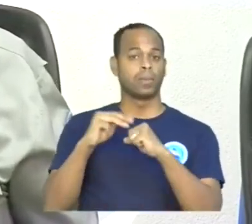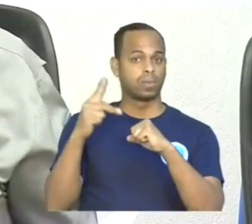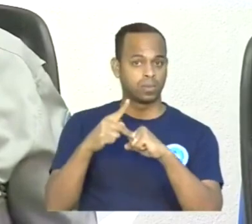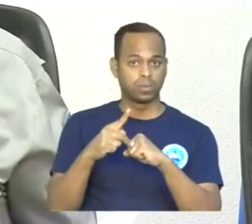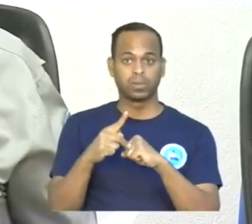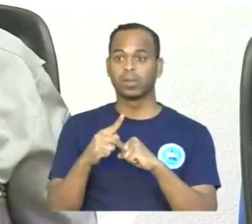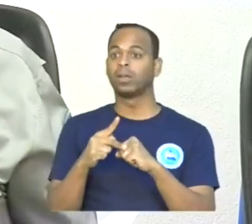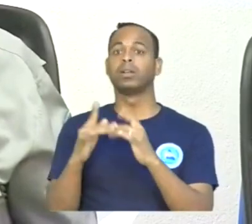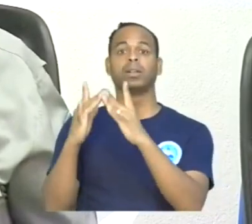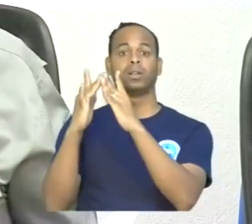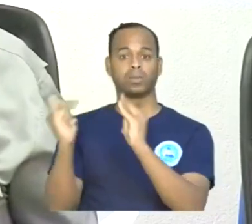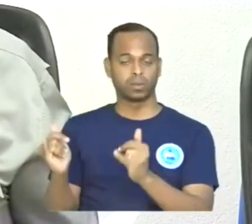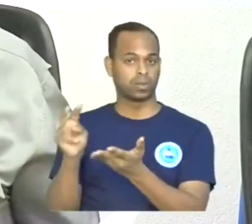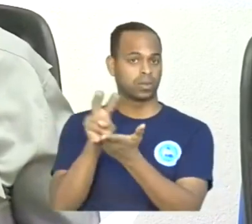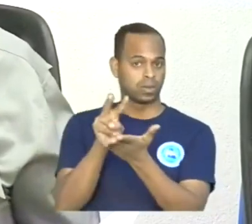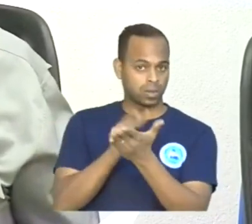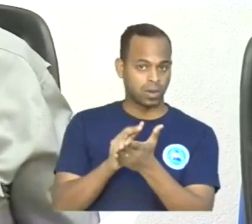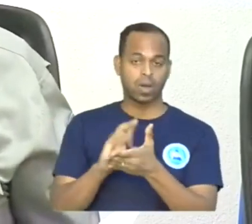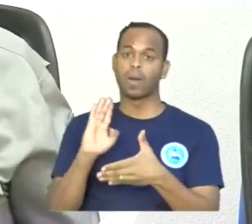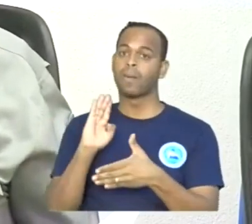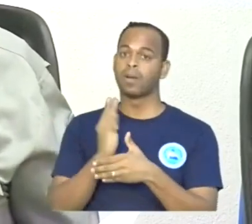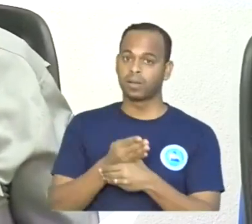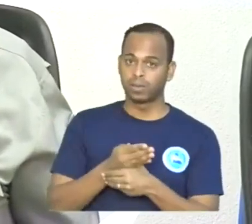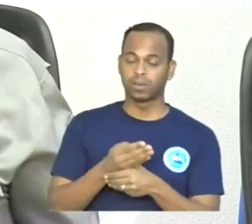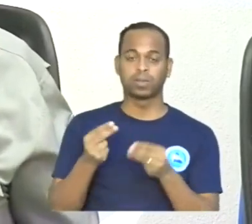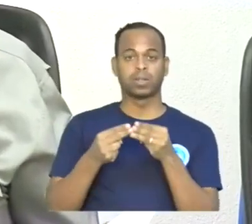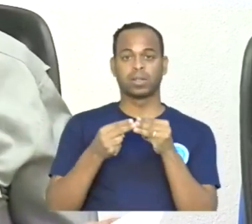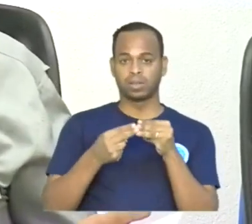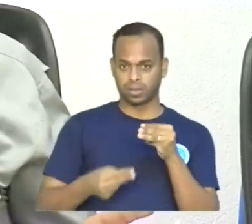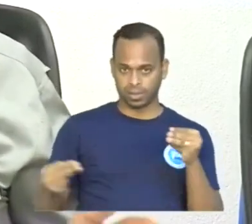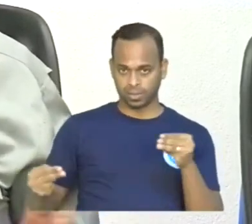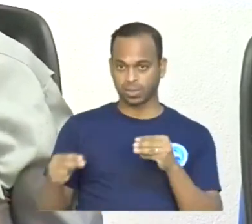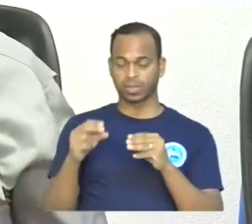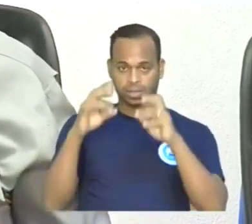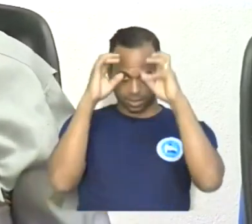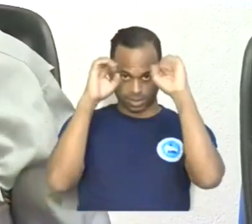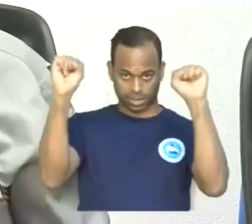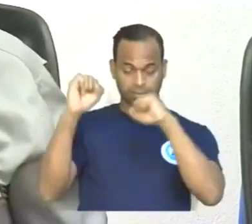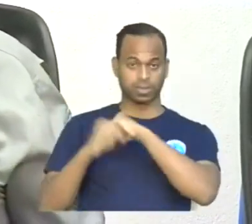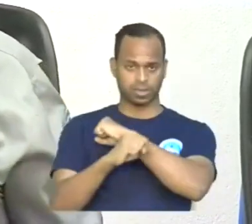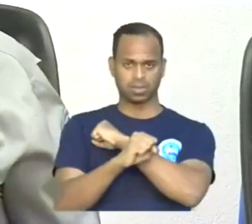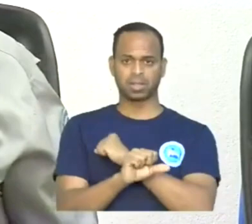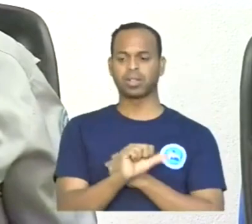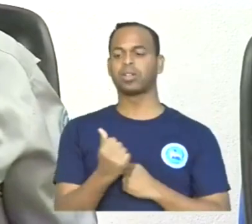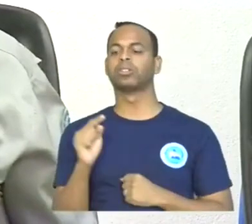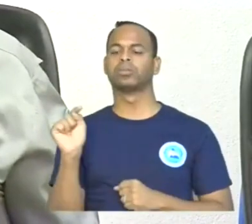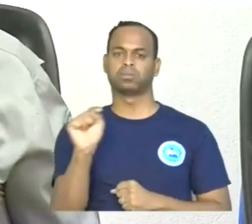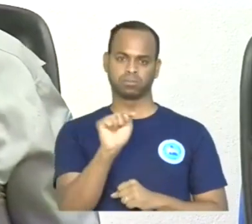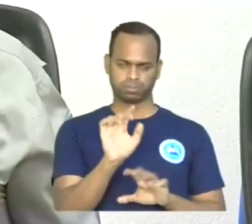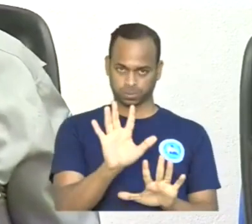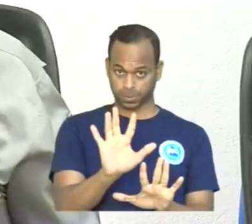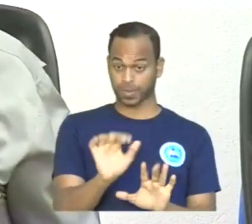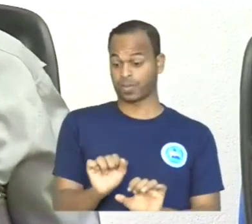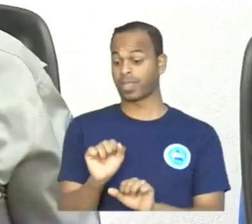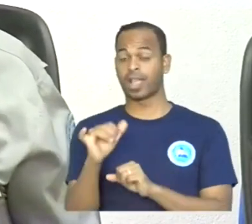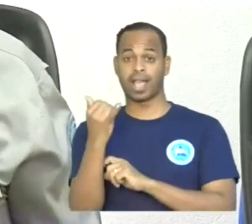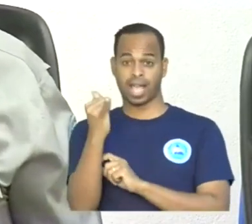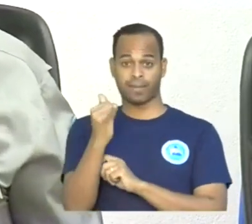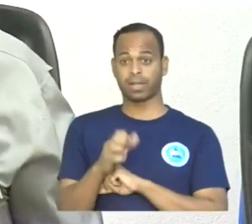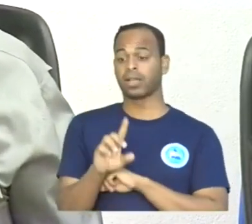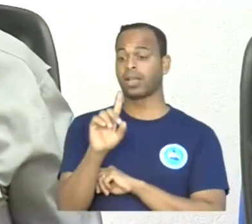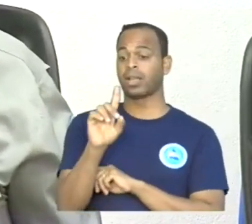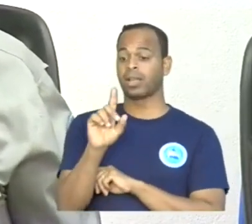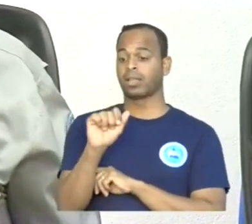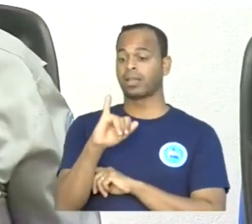La Alta Gracia, La Vega, Monseñor Noel, Hato Mayor, El Ceibo, Samaná, en Amarilla, Dajabón,